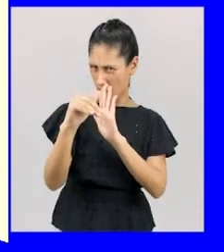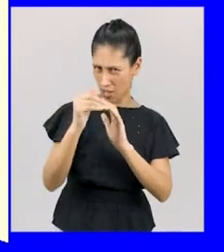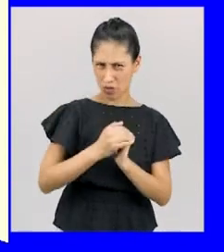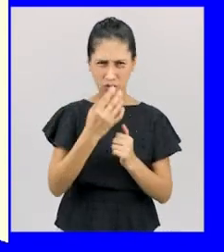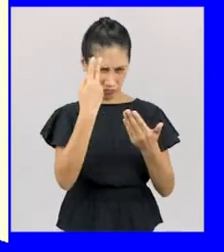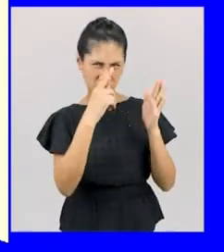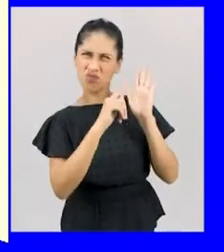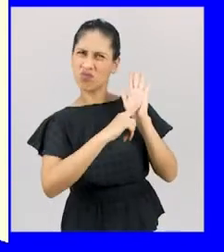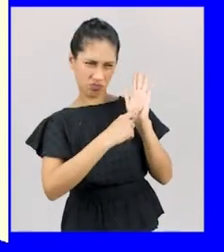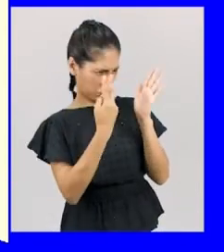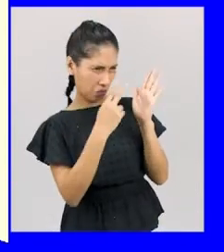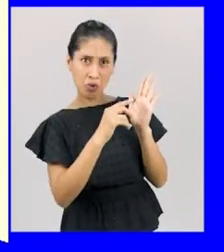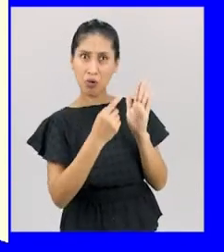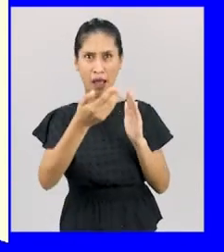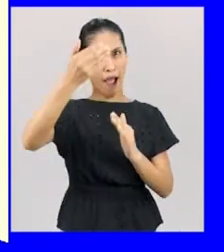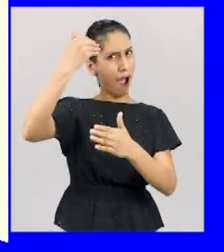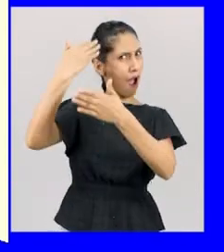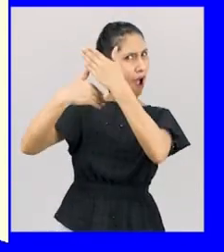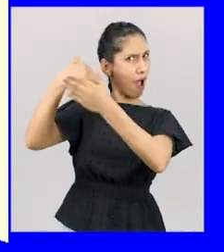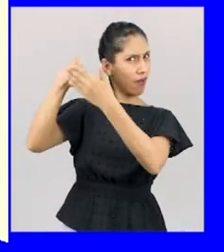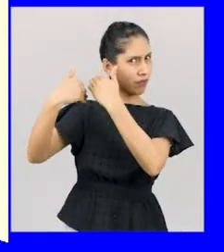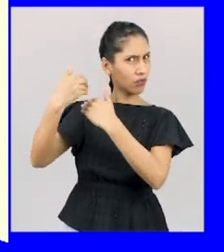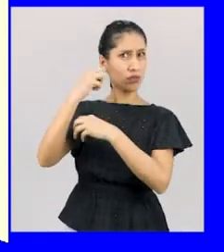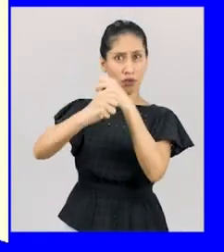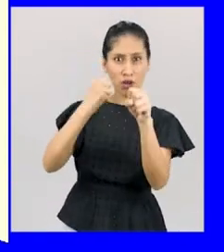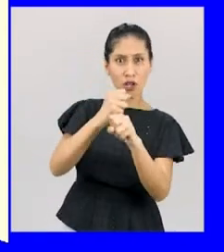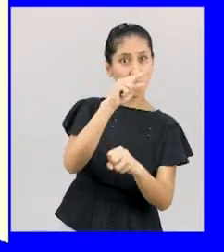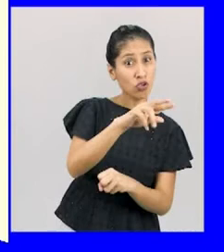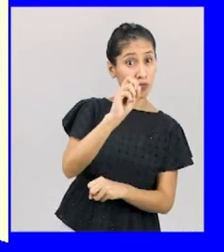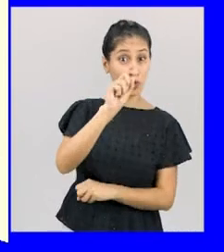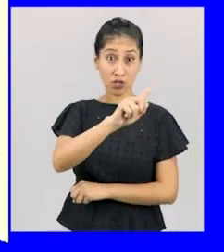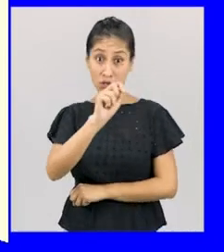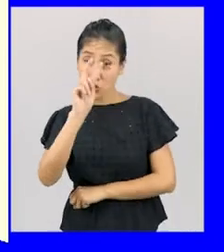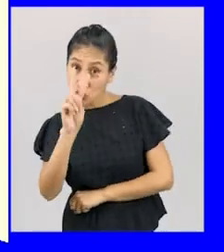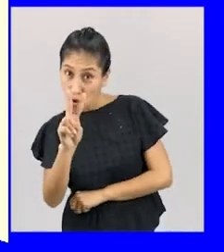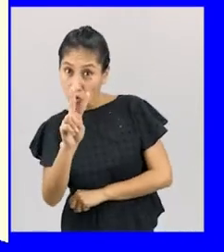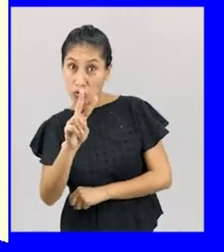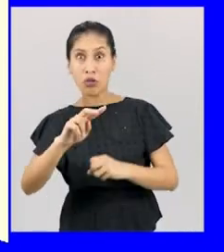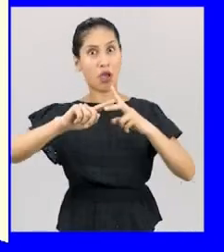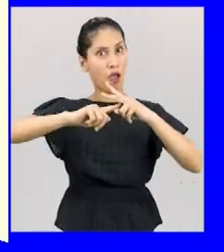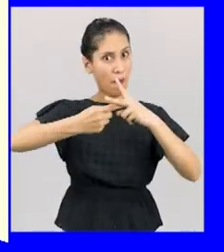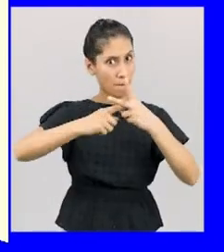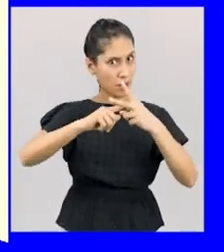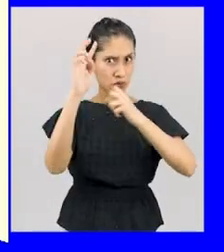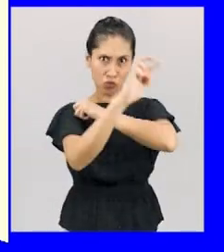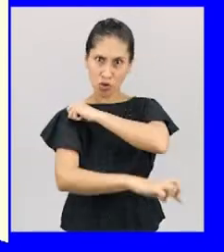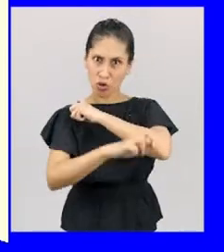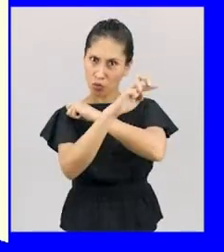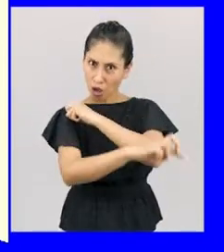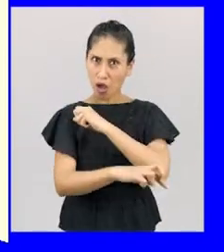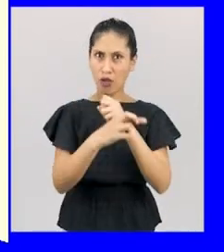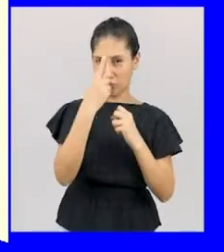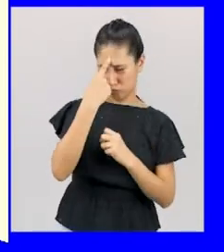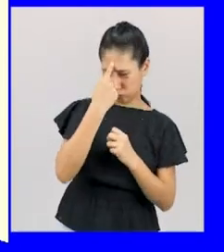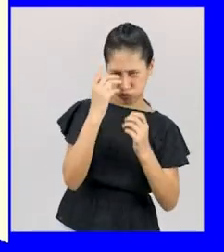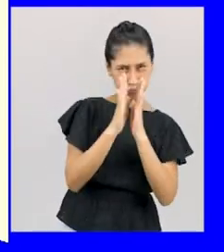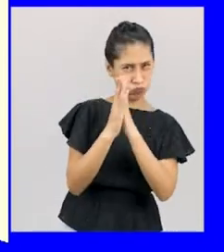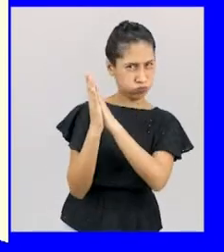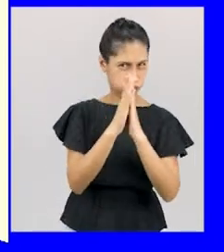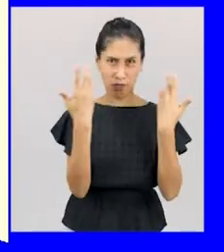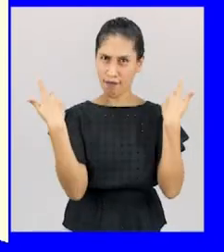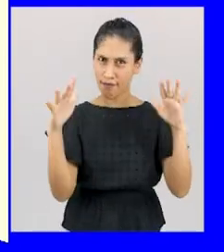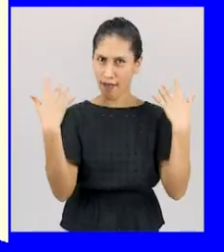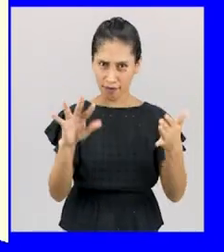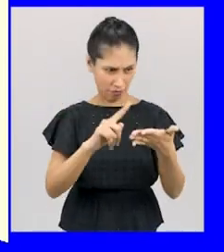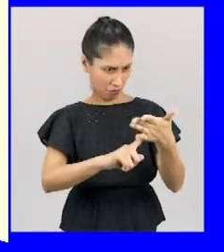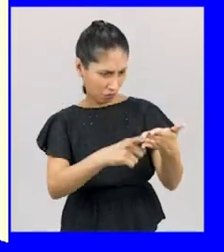identificó por primera vez en Arabia Saudita en 2012. Hasta ahora, solo se ha descrito un pequeño número de casos y los datos sobre